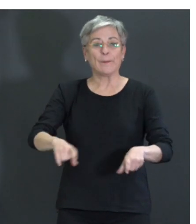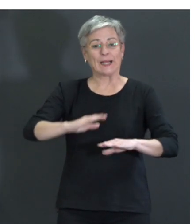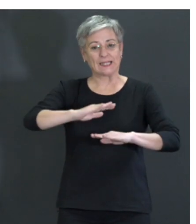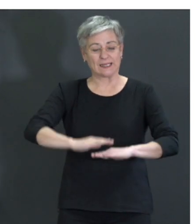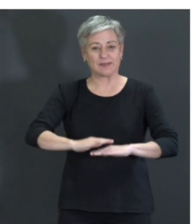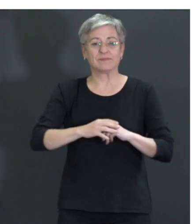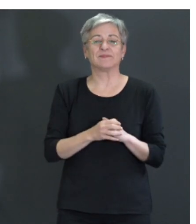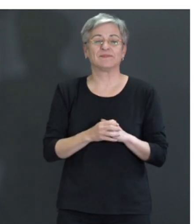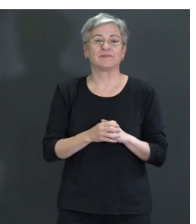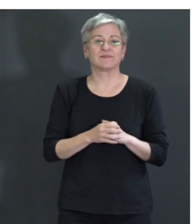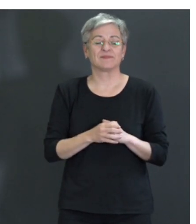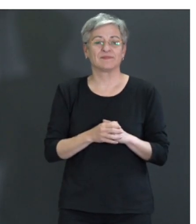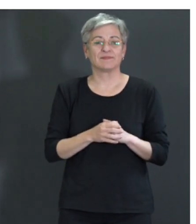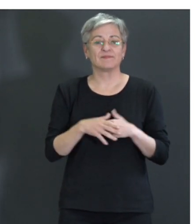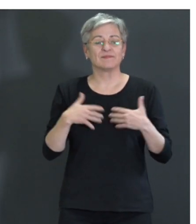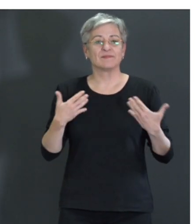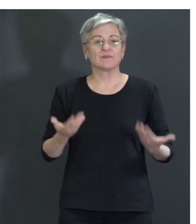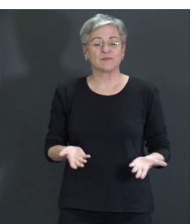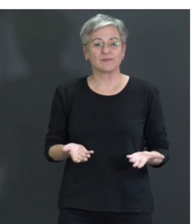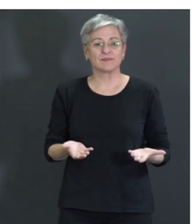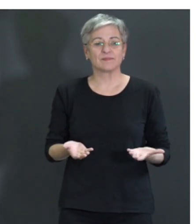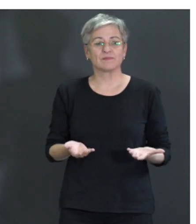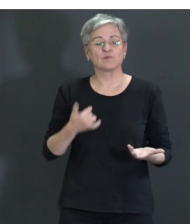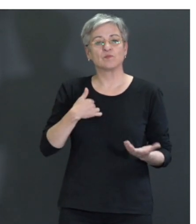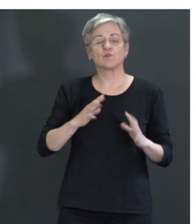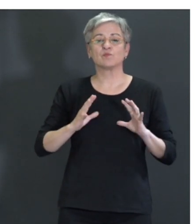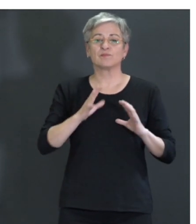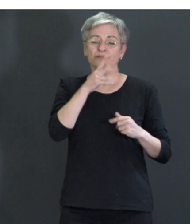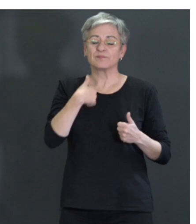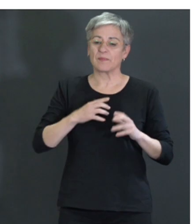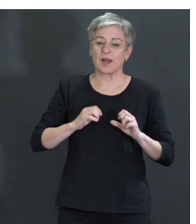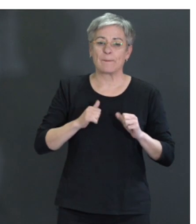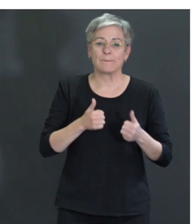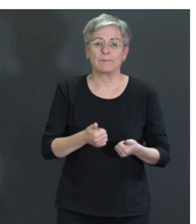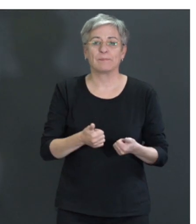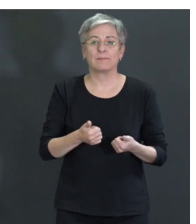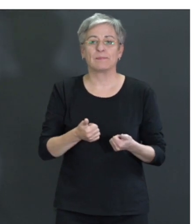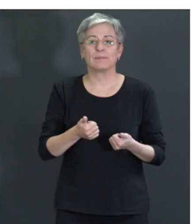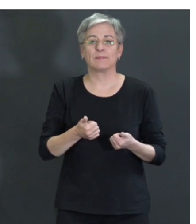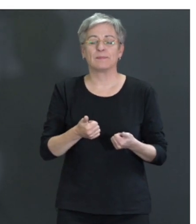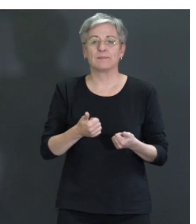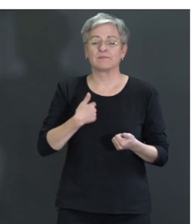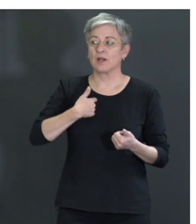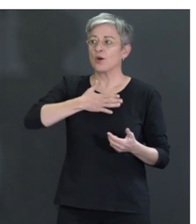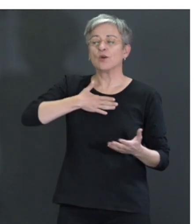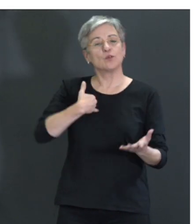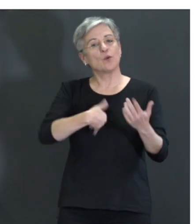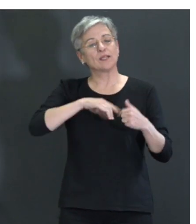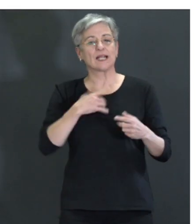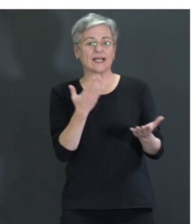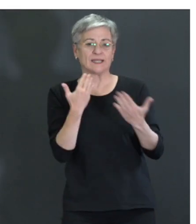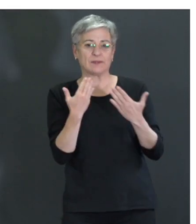delante. Y bueno, pues vamos a empezar nuestra entrevista, como